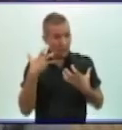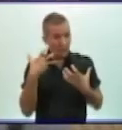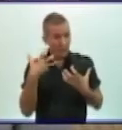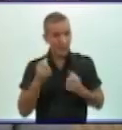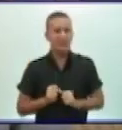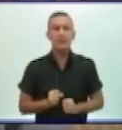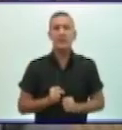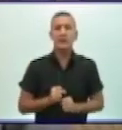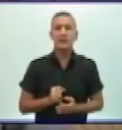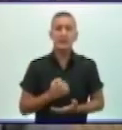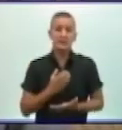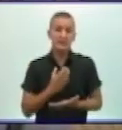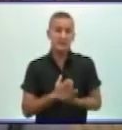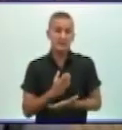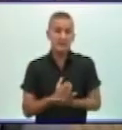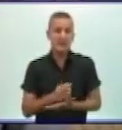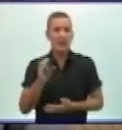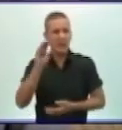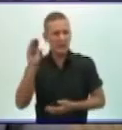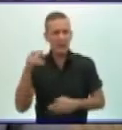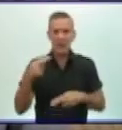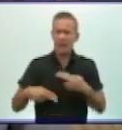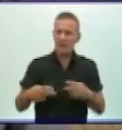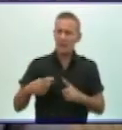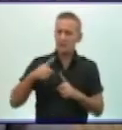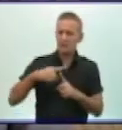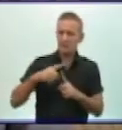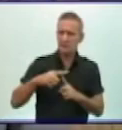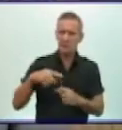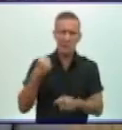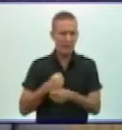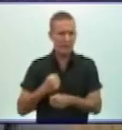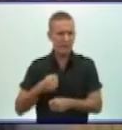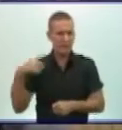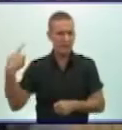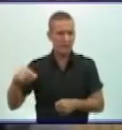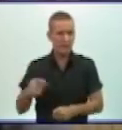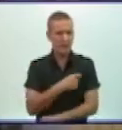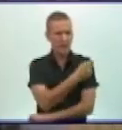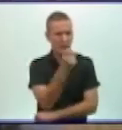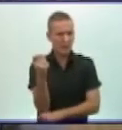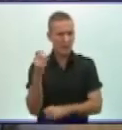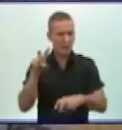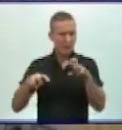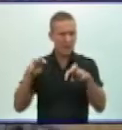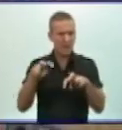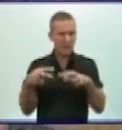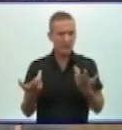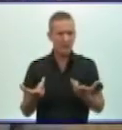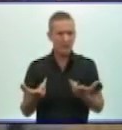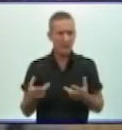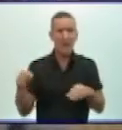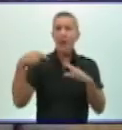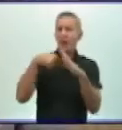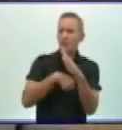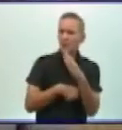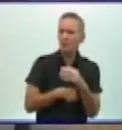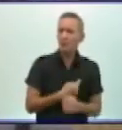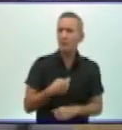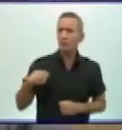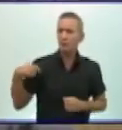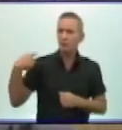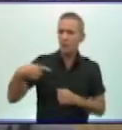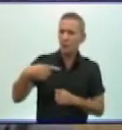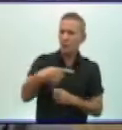escuela, que implica hacer tareas, hacer trabajos prácticos, hacer seminarios, hacer investigaciones, profundizar cada día en lo que